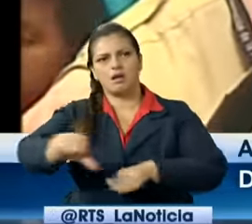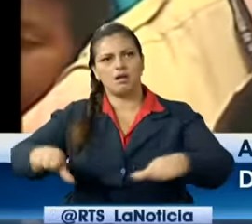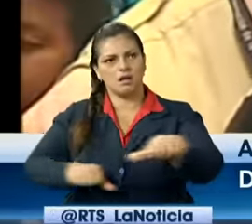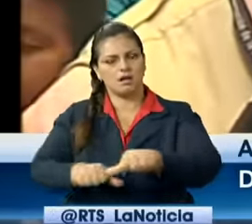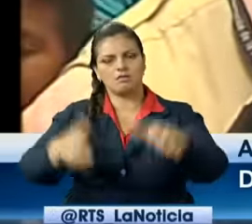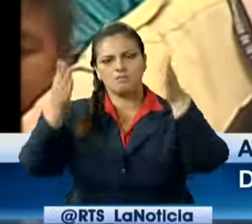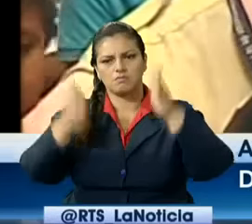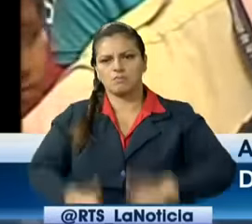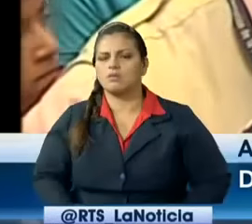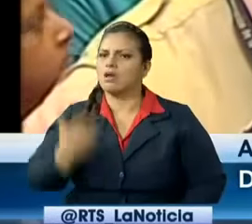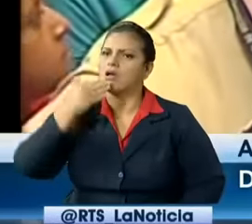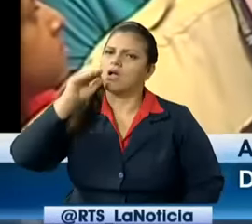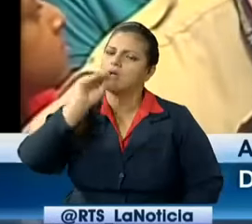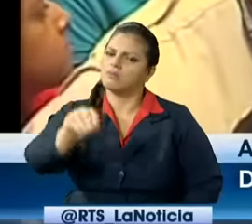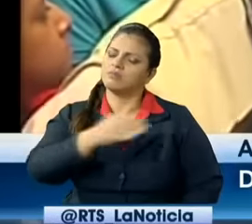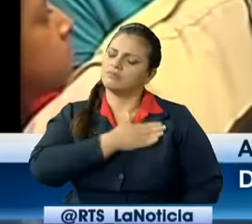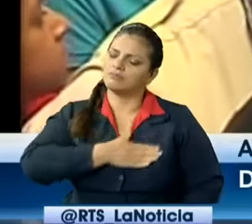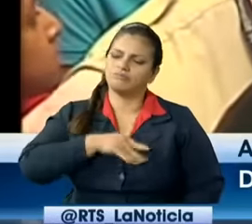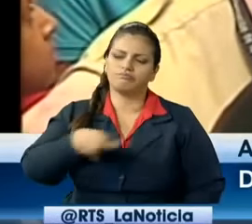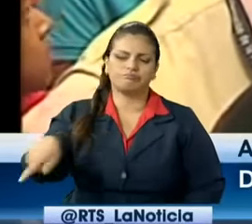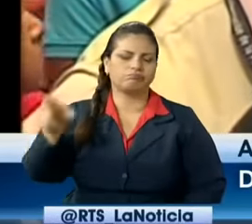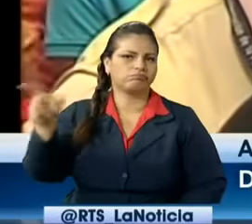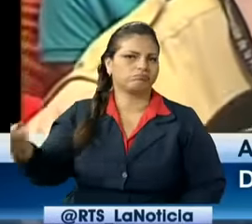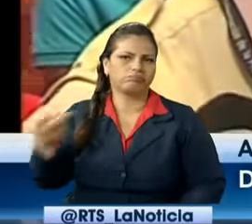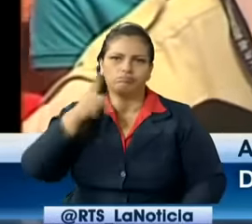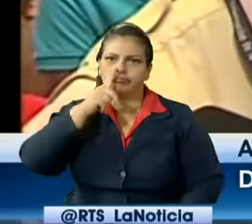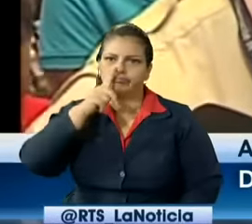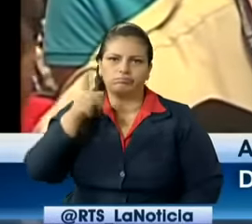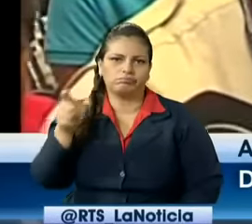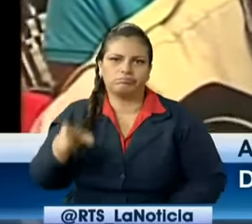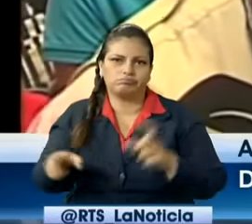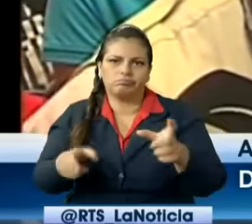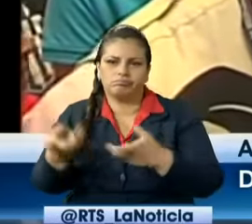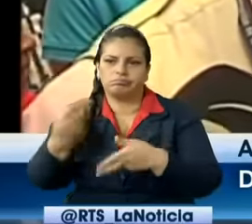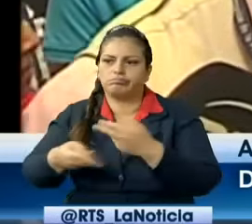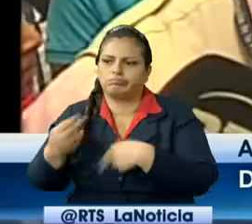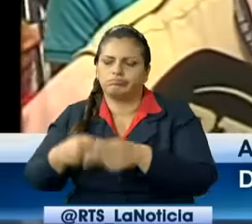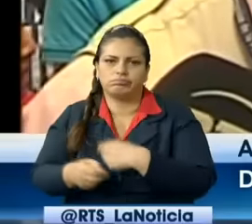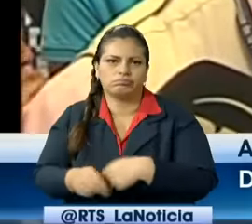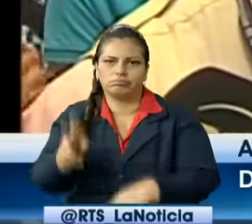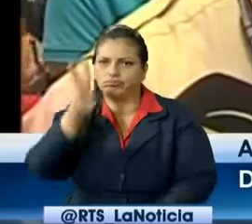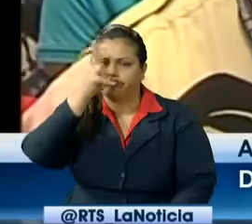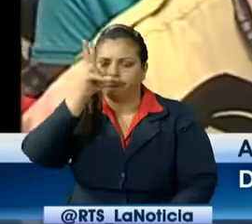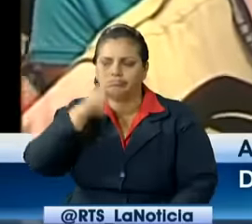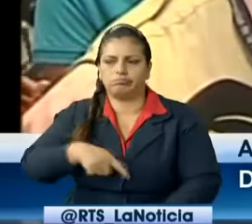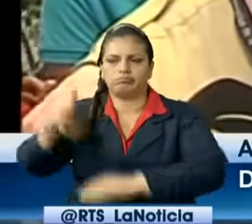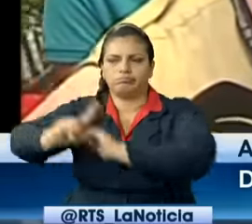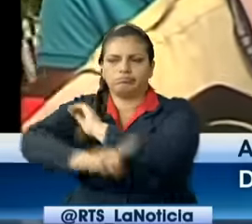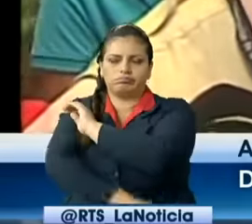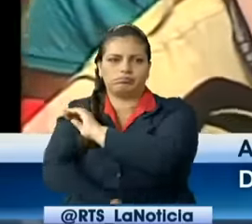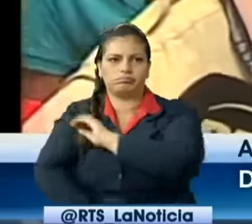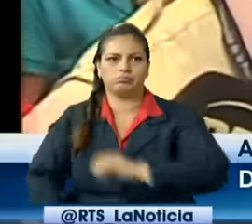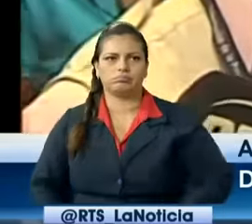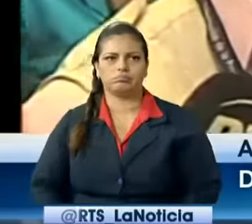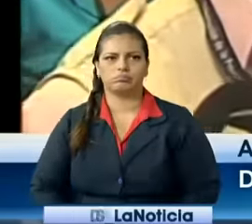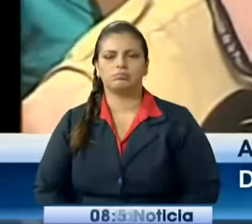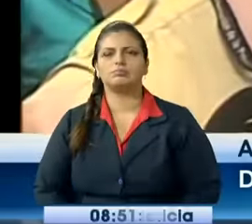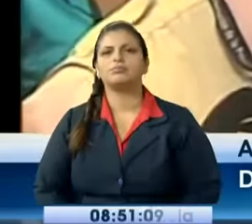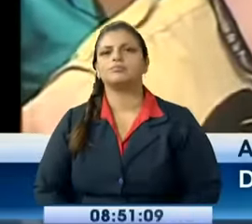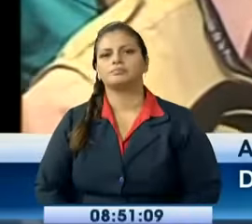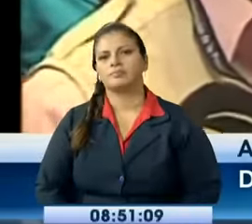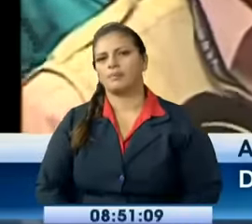como corresponde, porque en esto ya ha reincidido la dueña de este andén, en el caso de los pollos. En el caso de productos